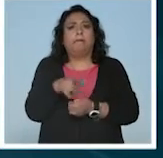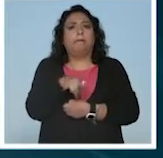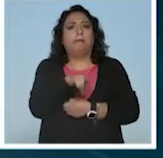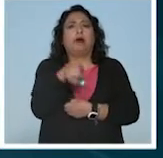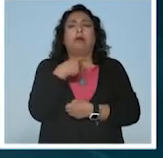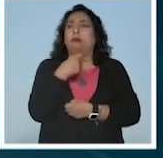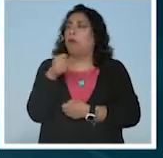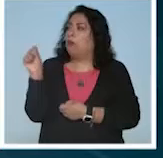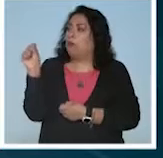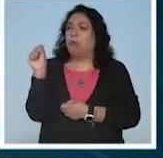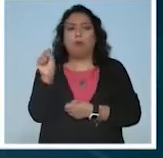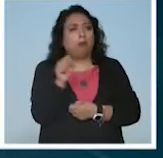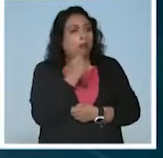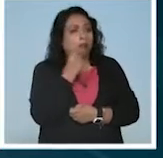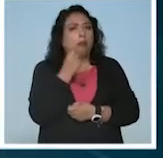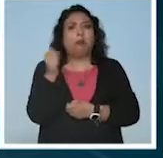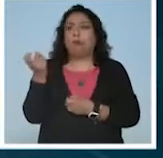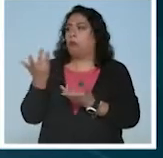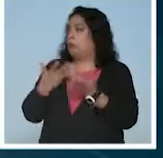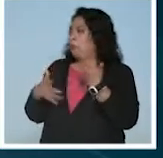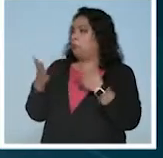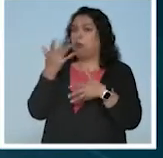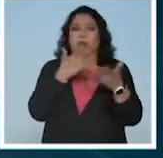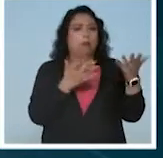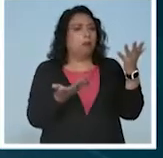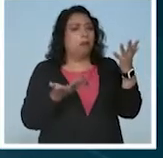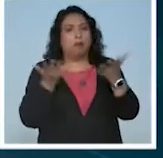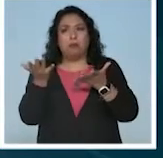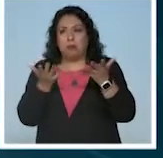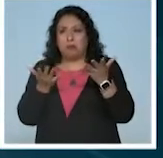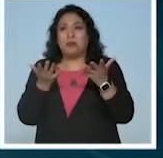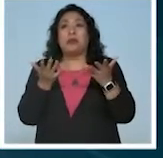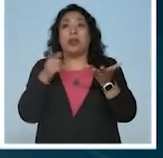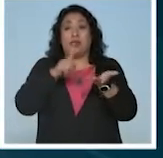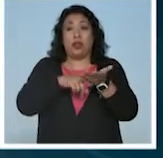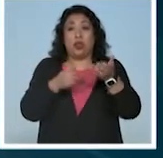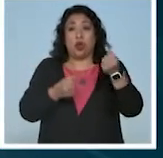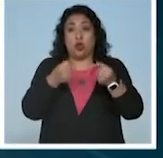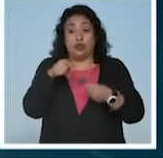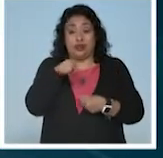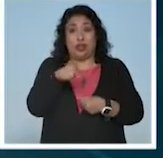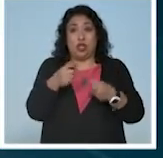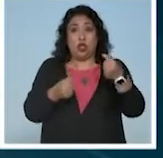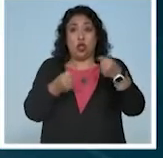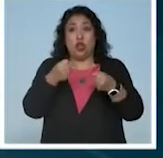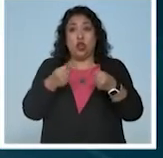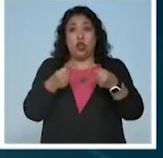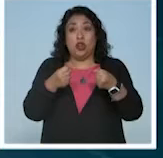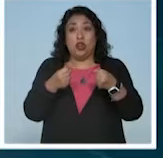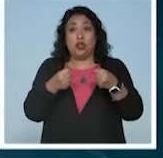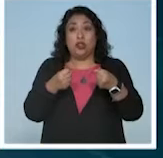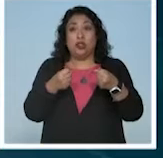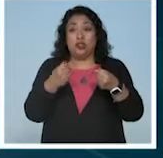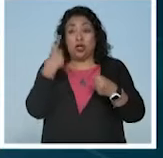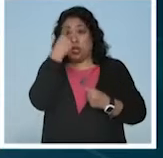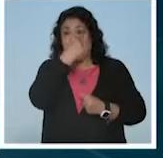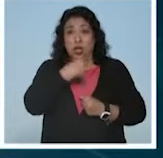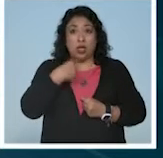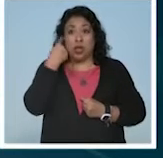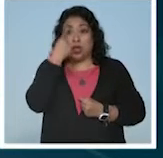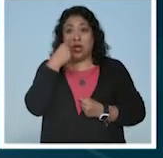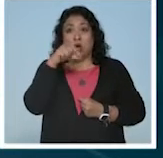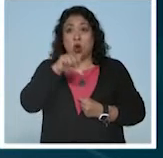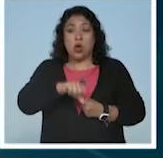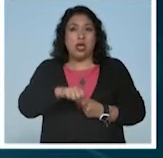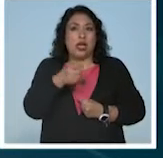volteas y ya interactúas de otra manera el interior del auto el auto de alguna manera va a perder el rostro como hoy lo conocemos